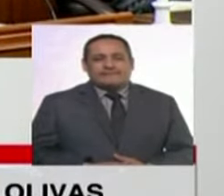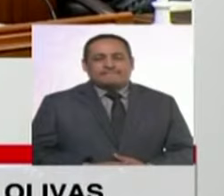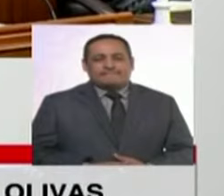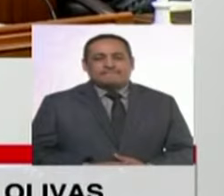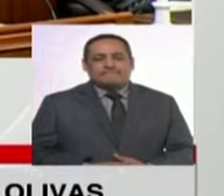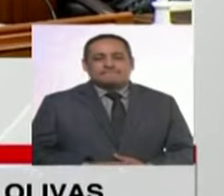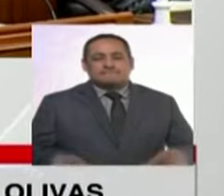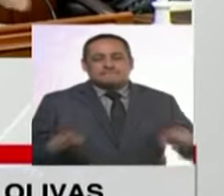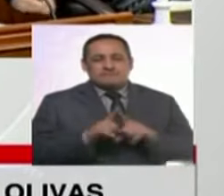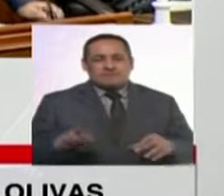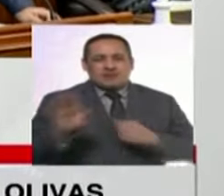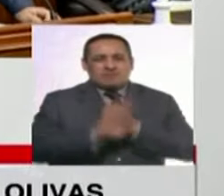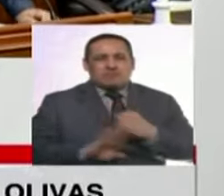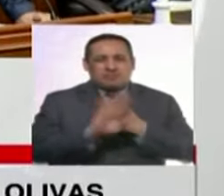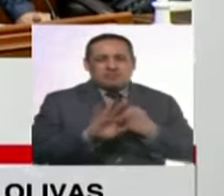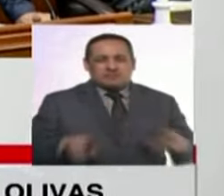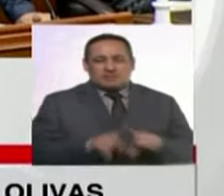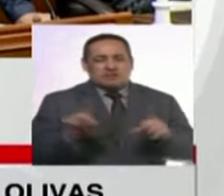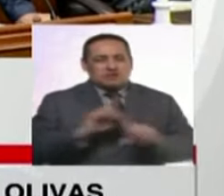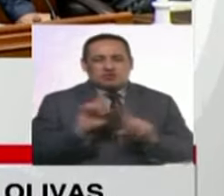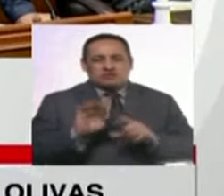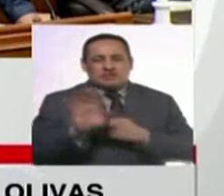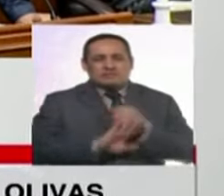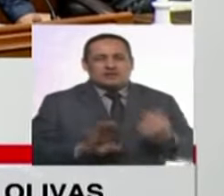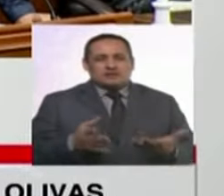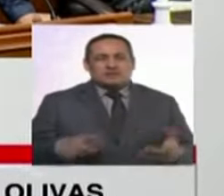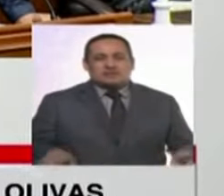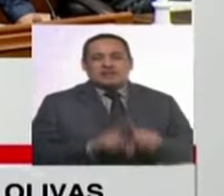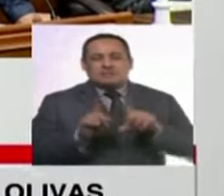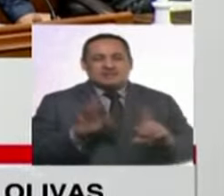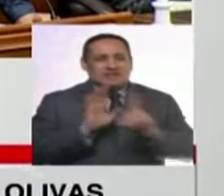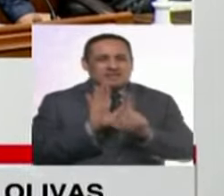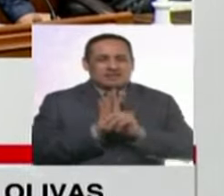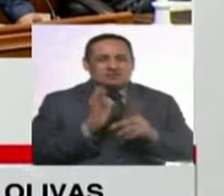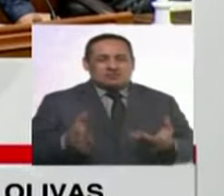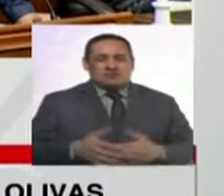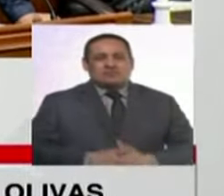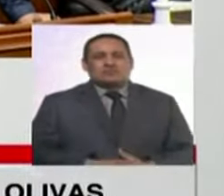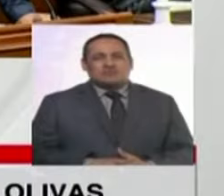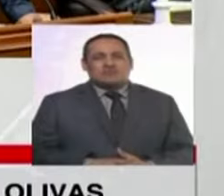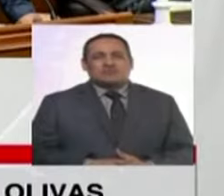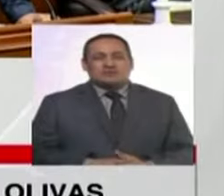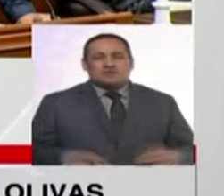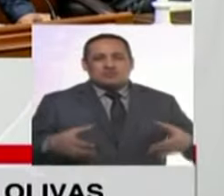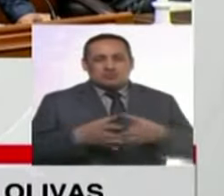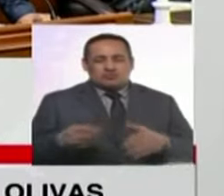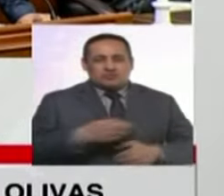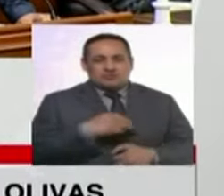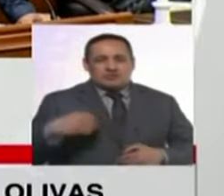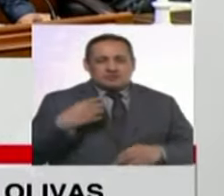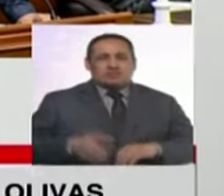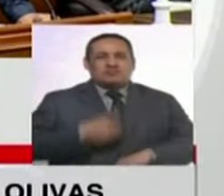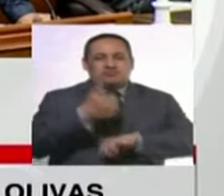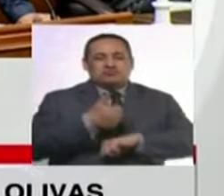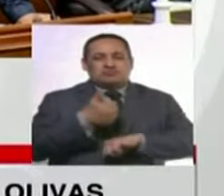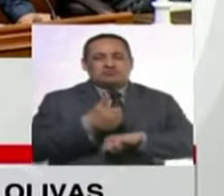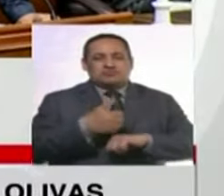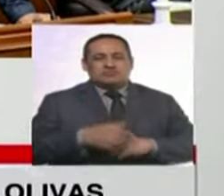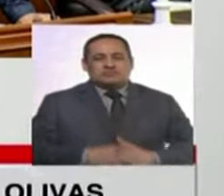la impunidad no se defiende El decrépito Ejecutivo jefaturado